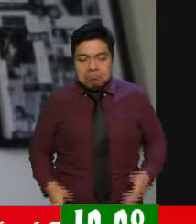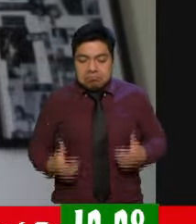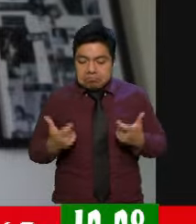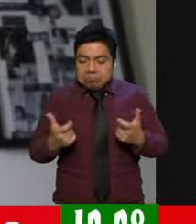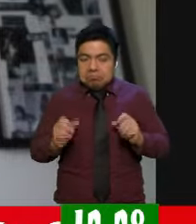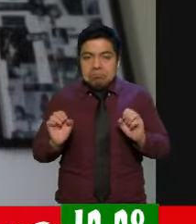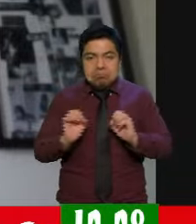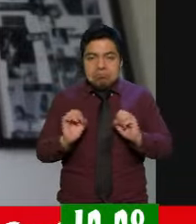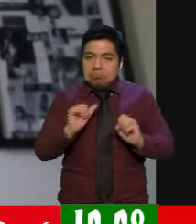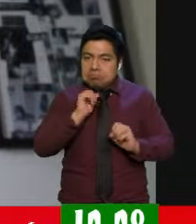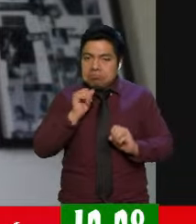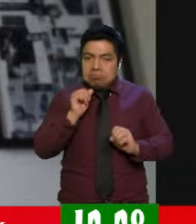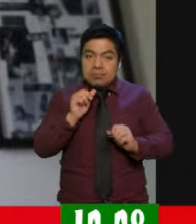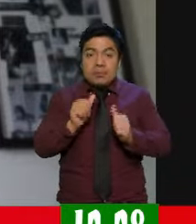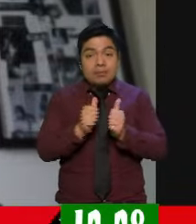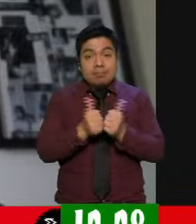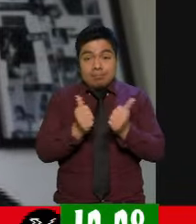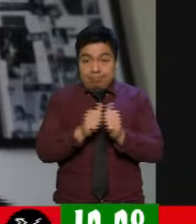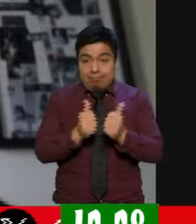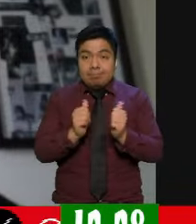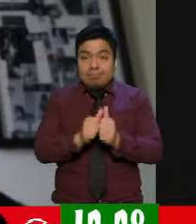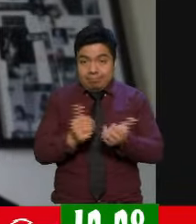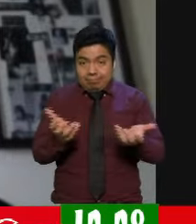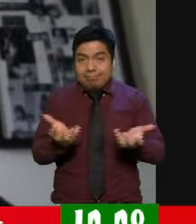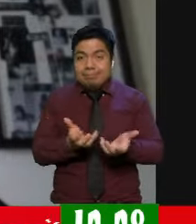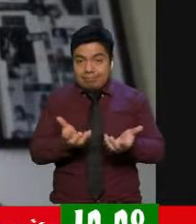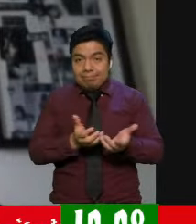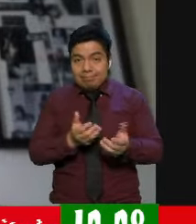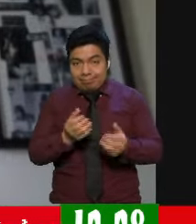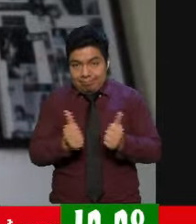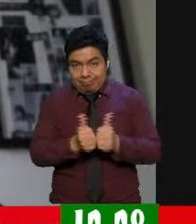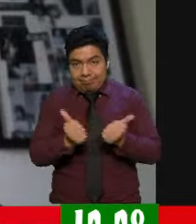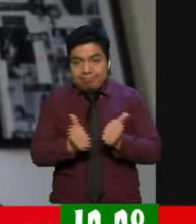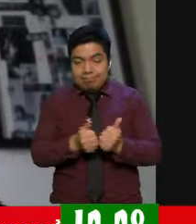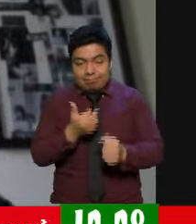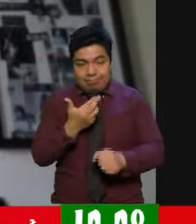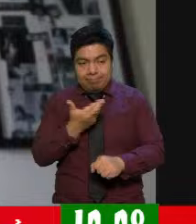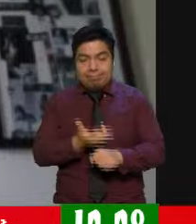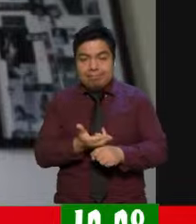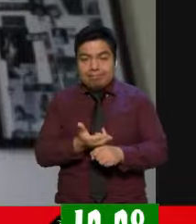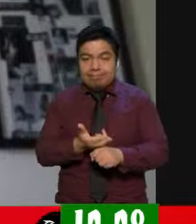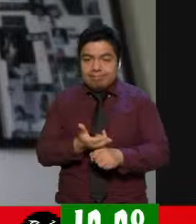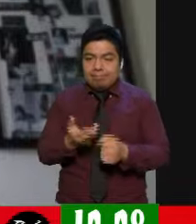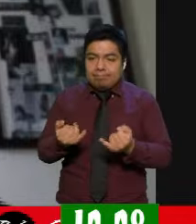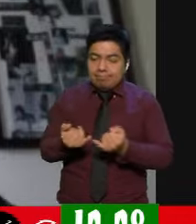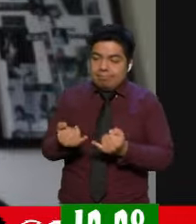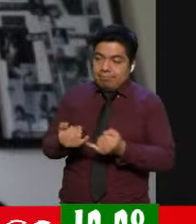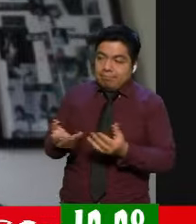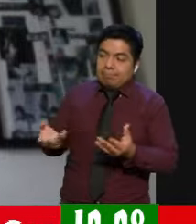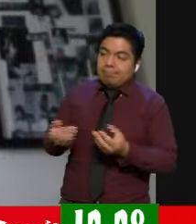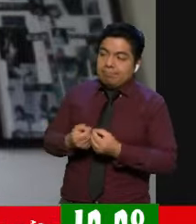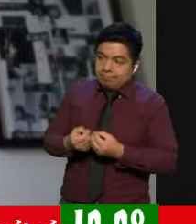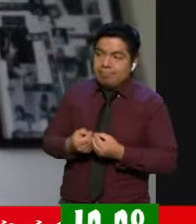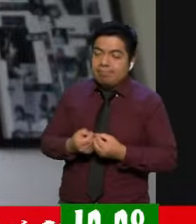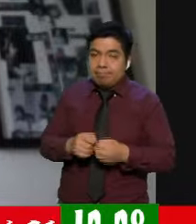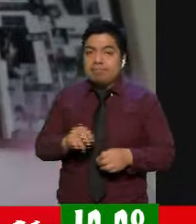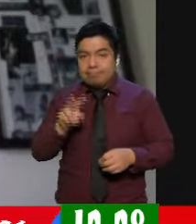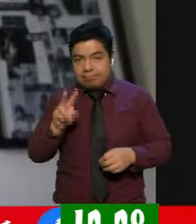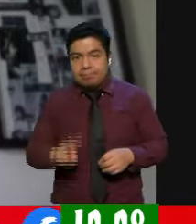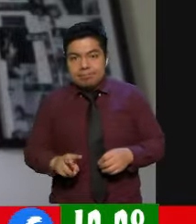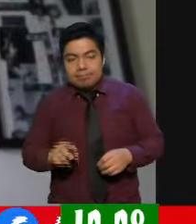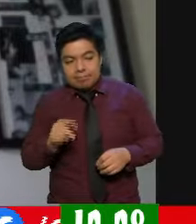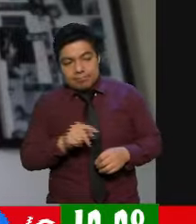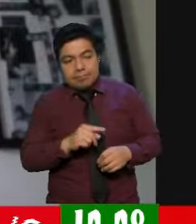volvió panadero. ¡Híjole! Y tras cruzar los aires de la nueva canción, como se le llamó en su momento a este